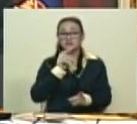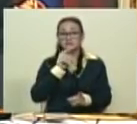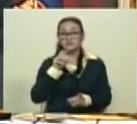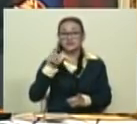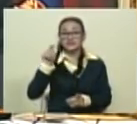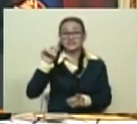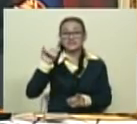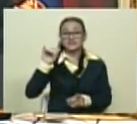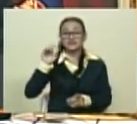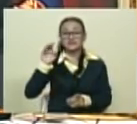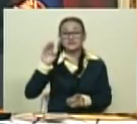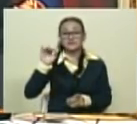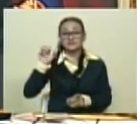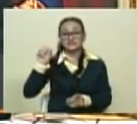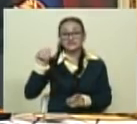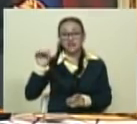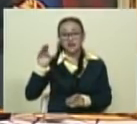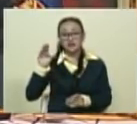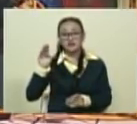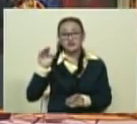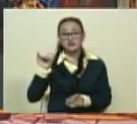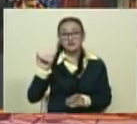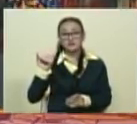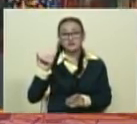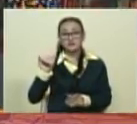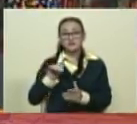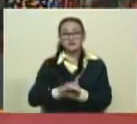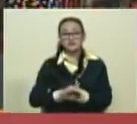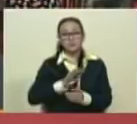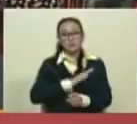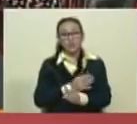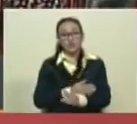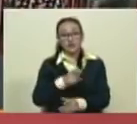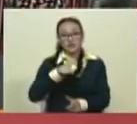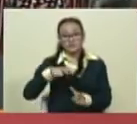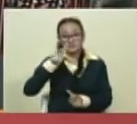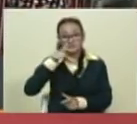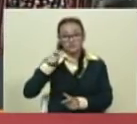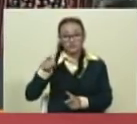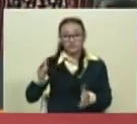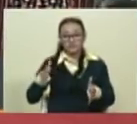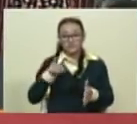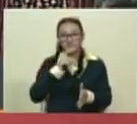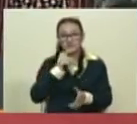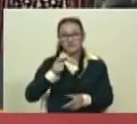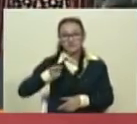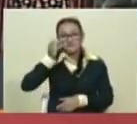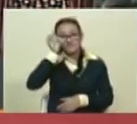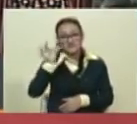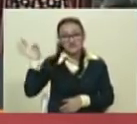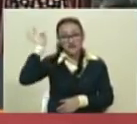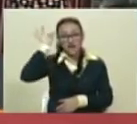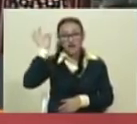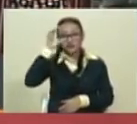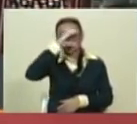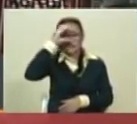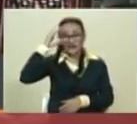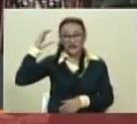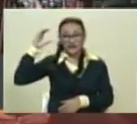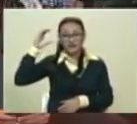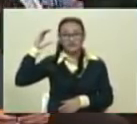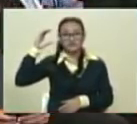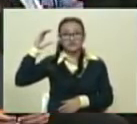Lucena. El Poder Ciudadano o Poder Moral, presidido por el Fiscal General de la República, doctor